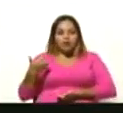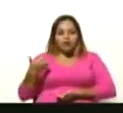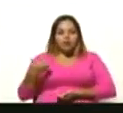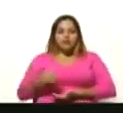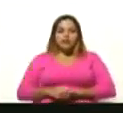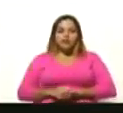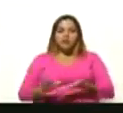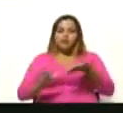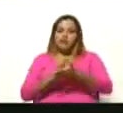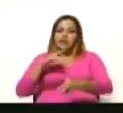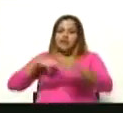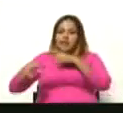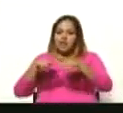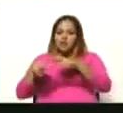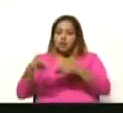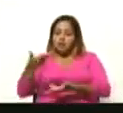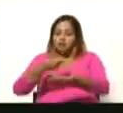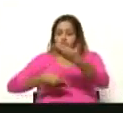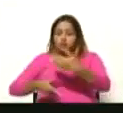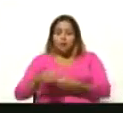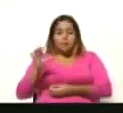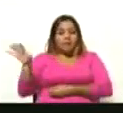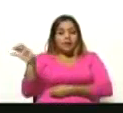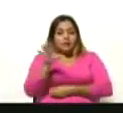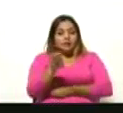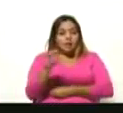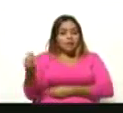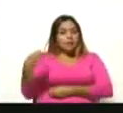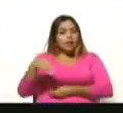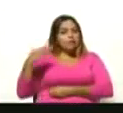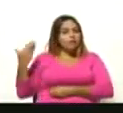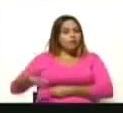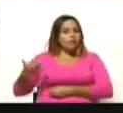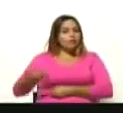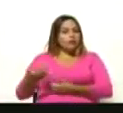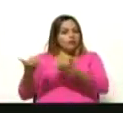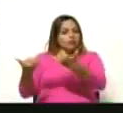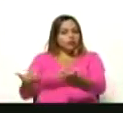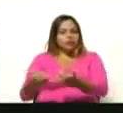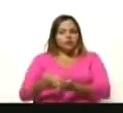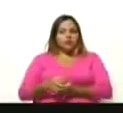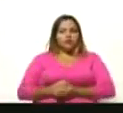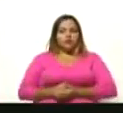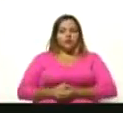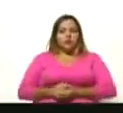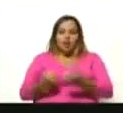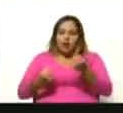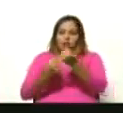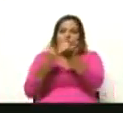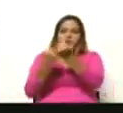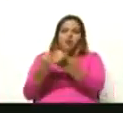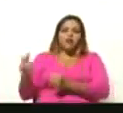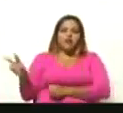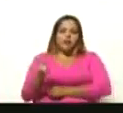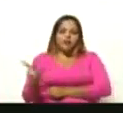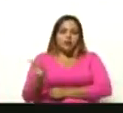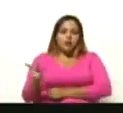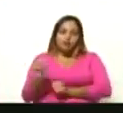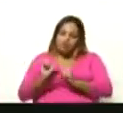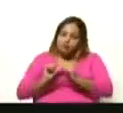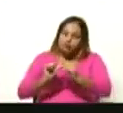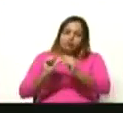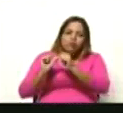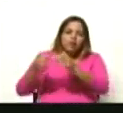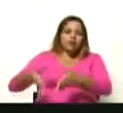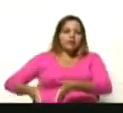son de las relaciones entre ambos países, pero lo más importante aún, va a apoyar para que Venezuela continúe en